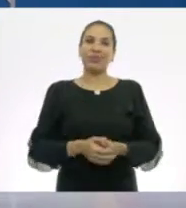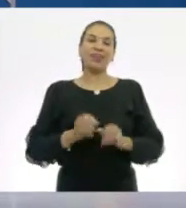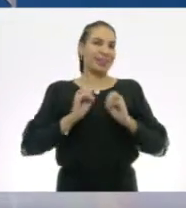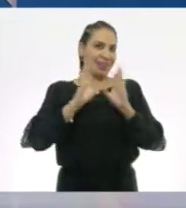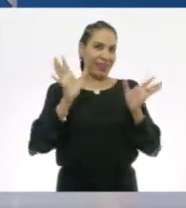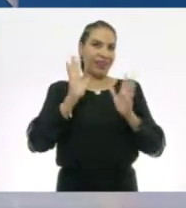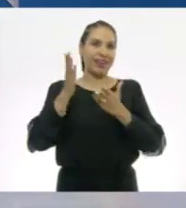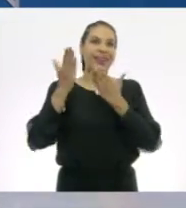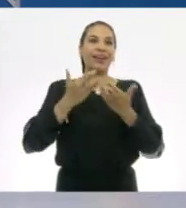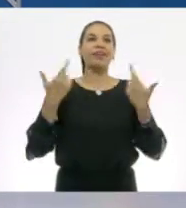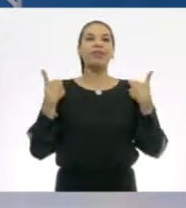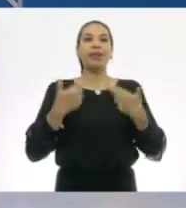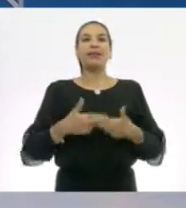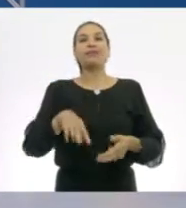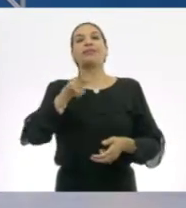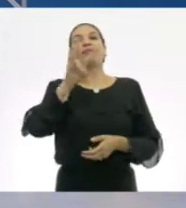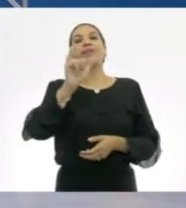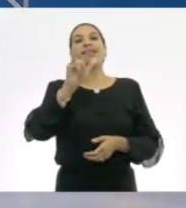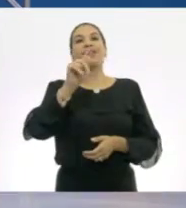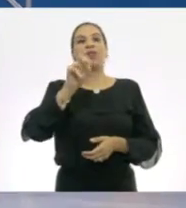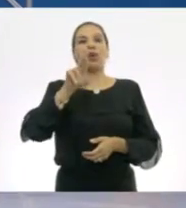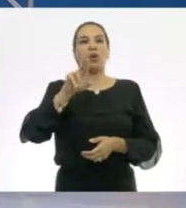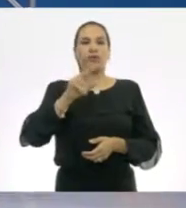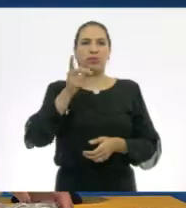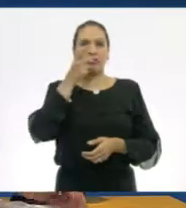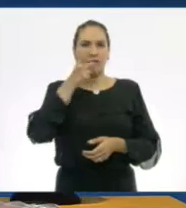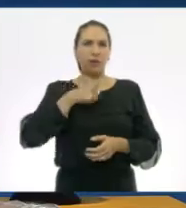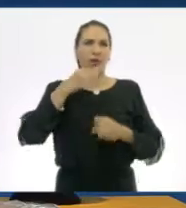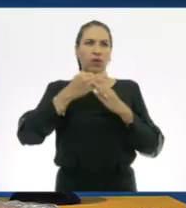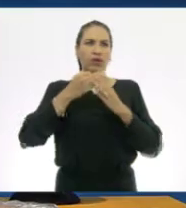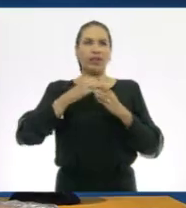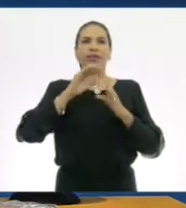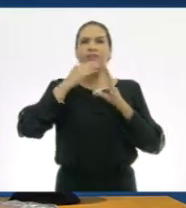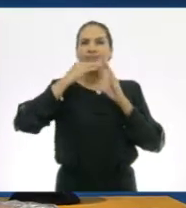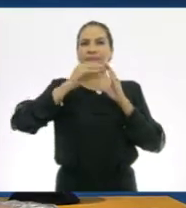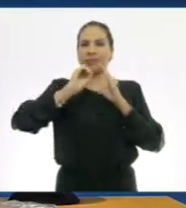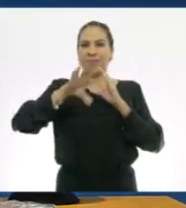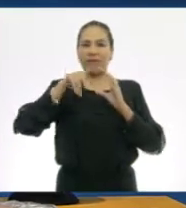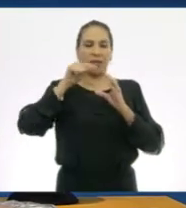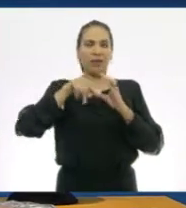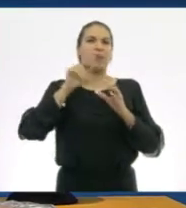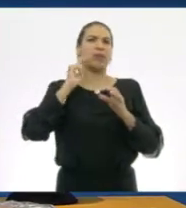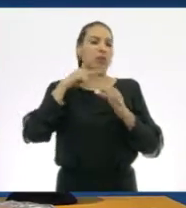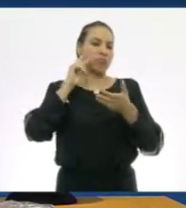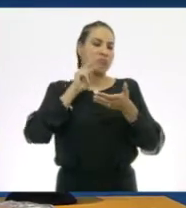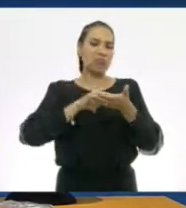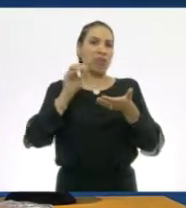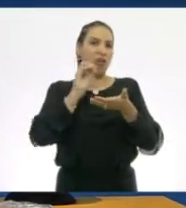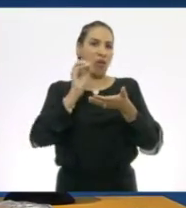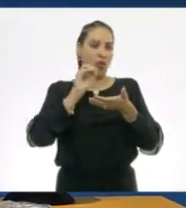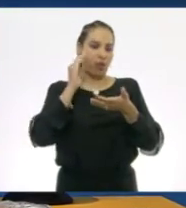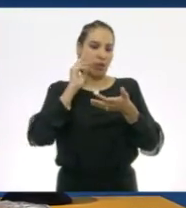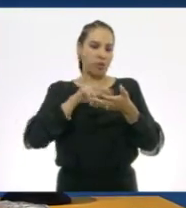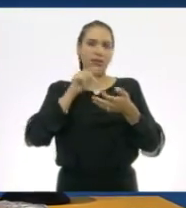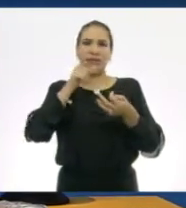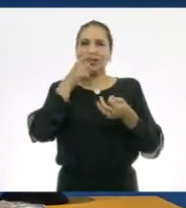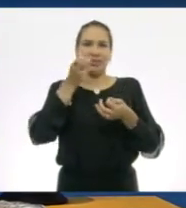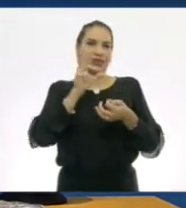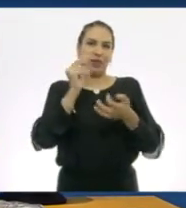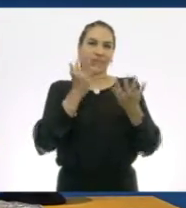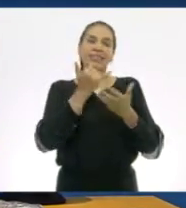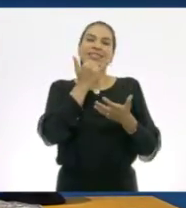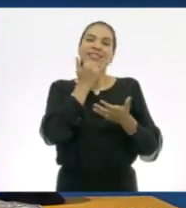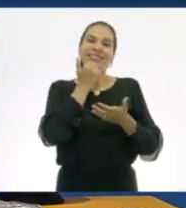en cuanto llegue el profesor Víctor. Que de hecho me dijeron que nos mandó un mensaje, pero no lo había podido leer hasta... Yo sé que esto no se hace,